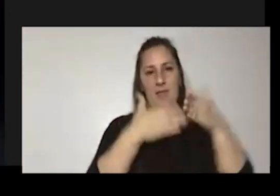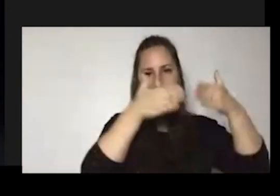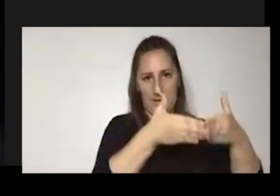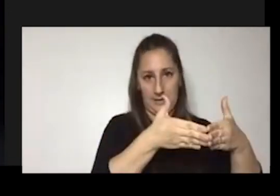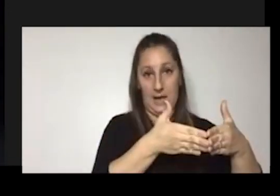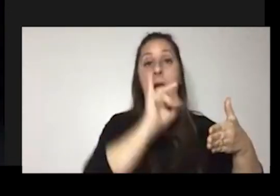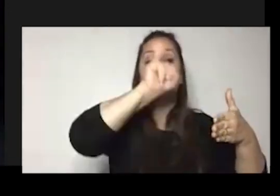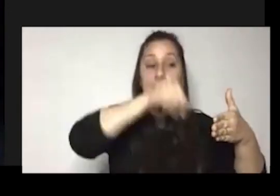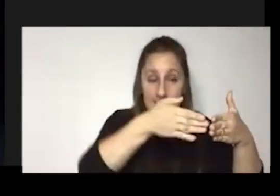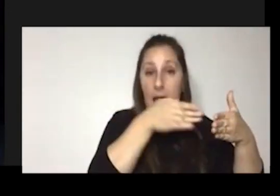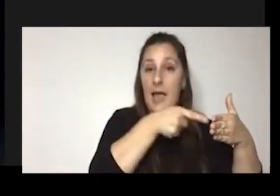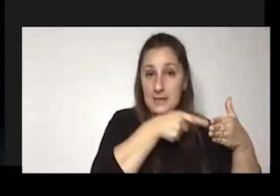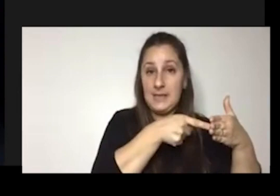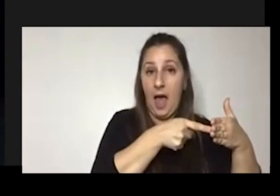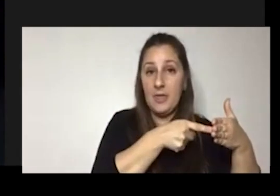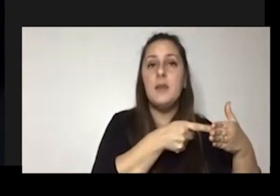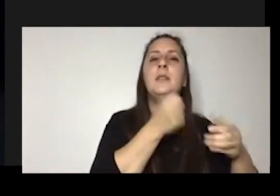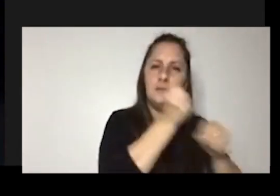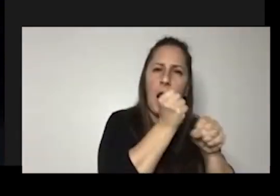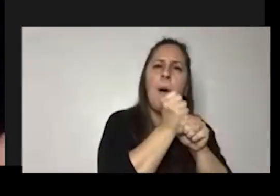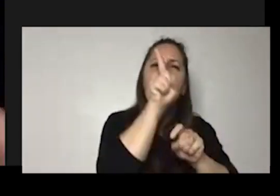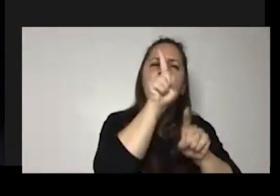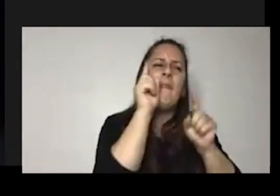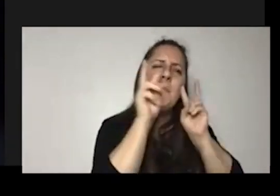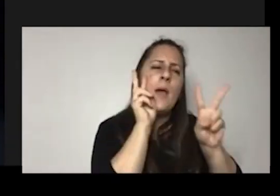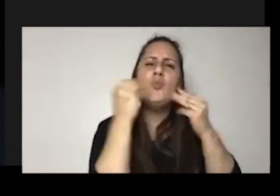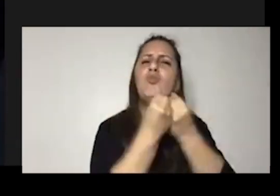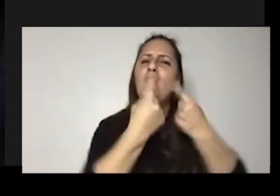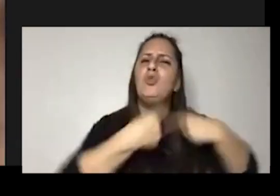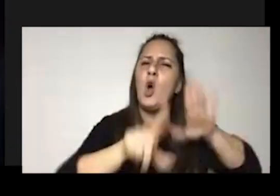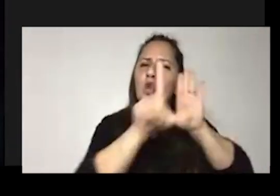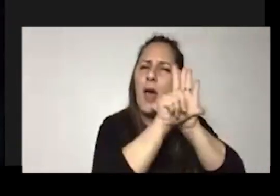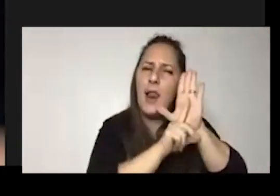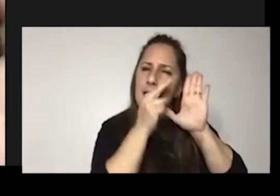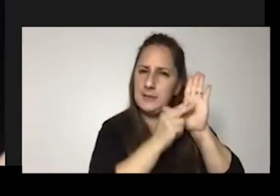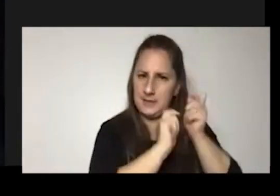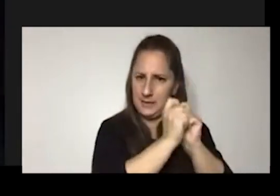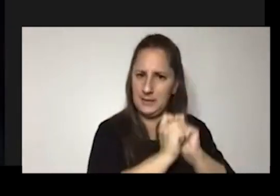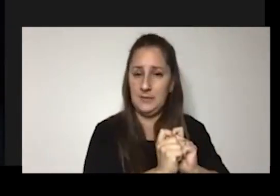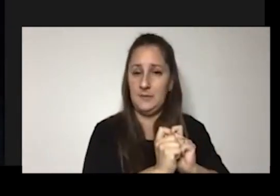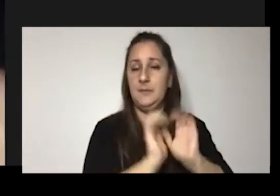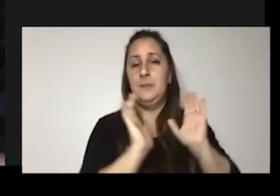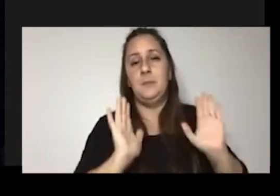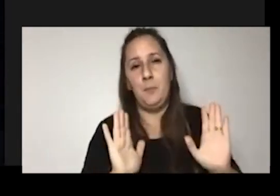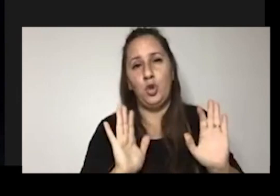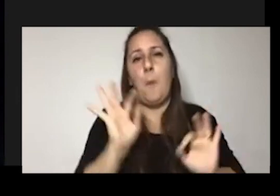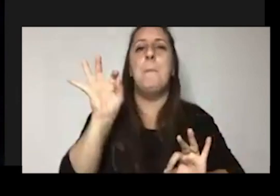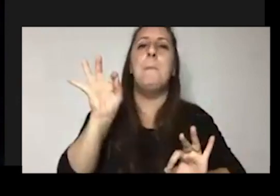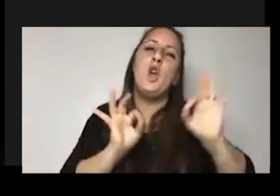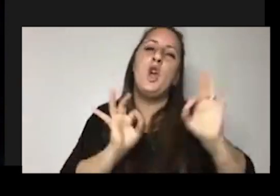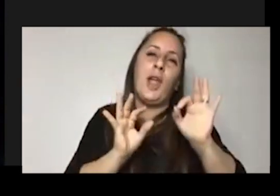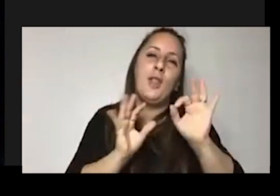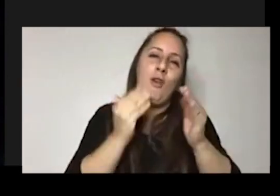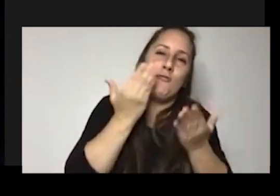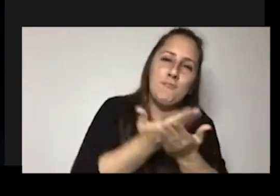en muchos aspectos legislativos, pero bueno, todavía son proyectos, digo, hasta que eso no se pueda materializar